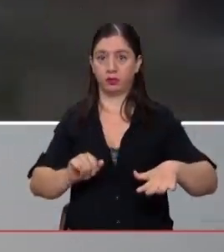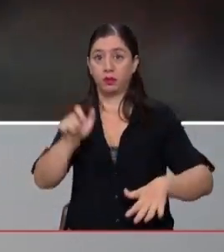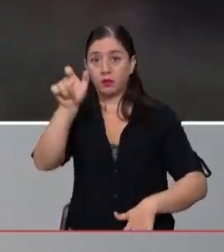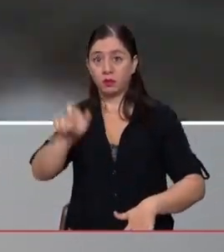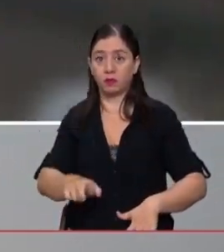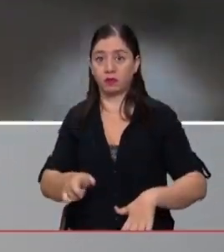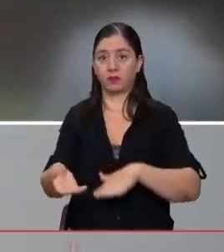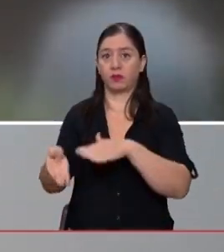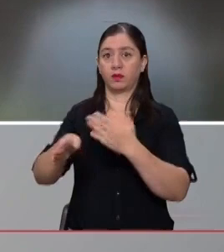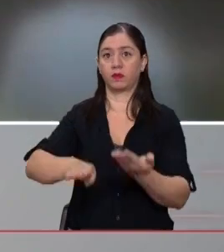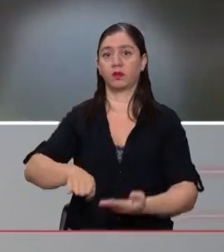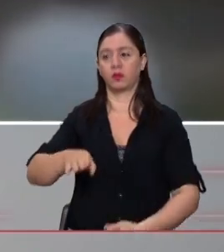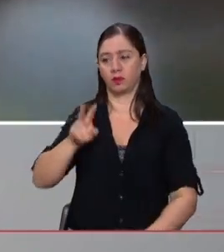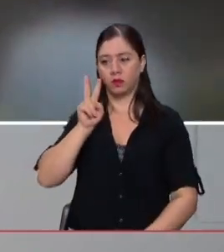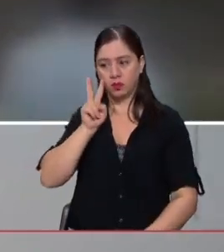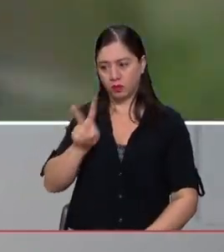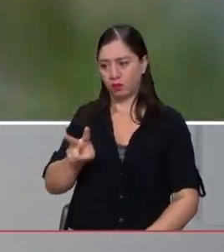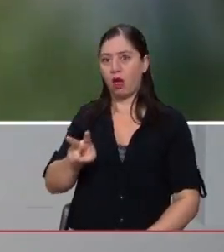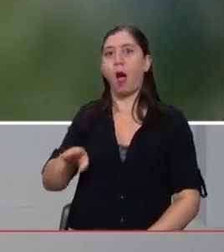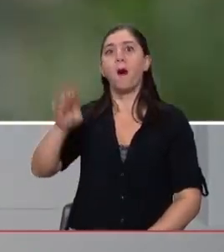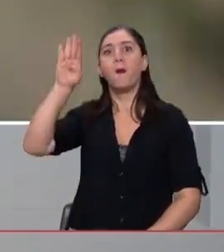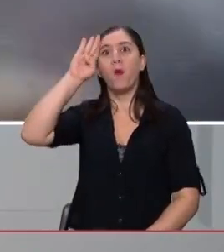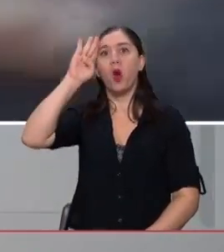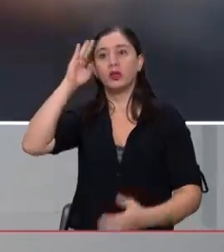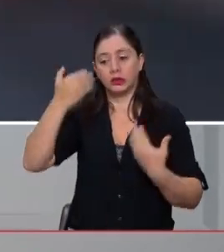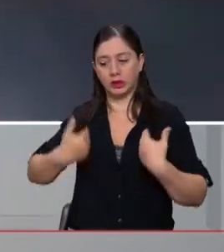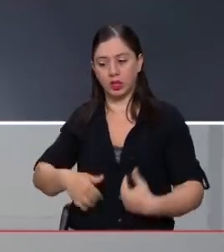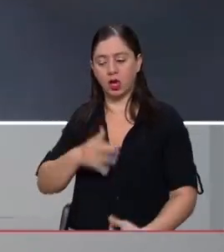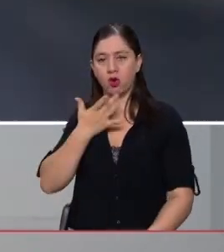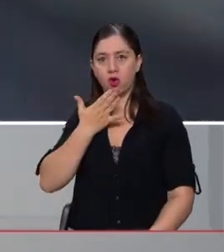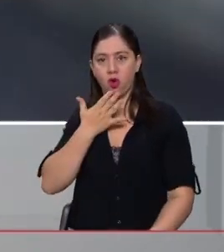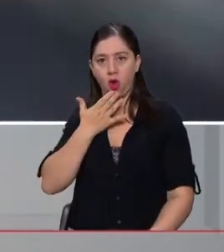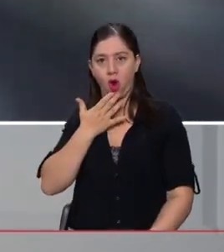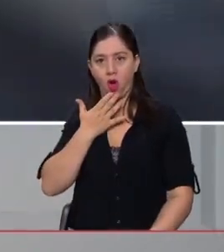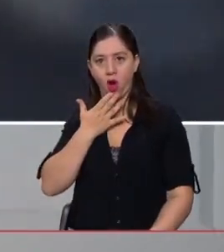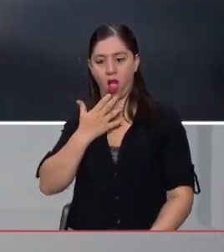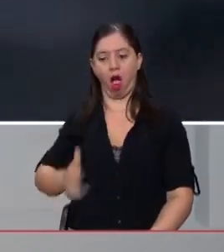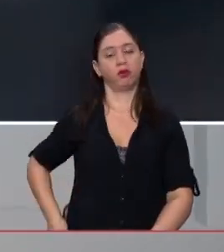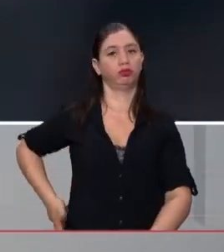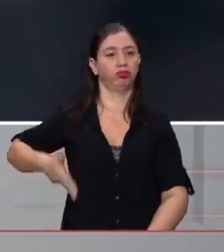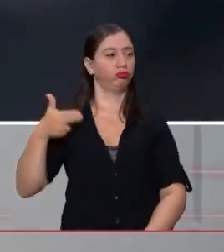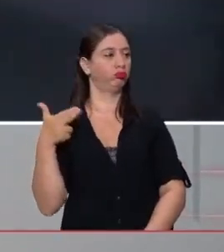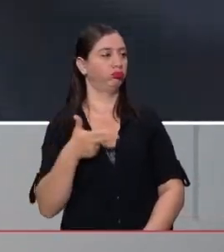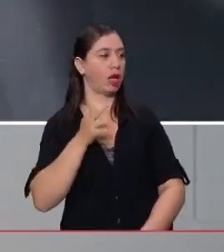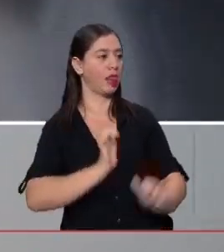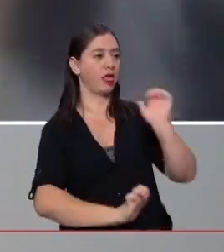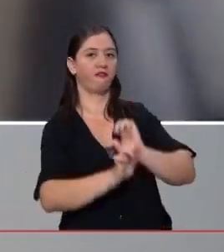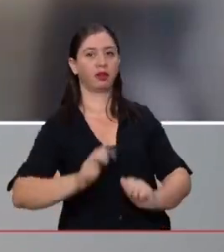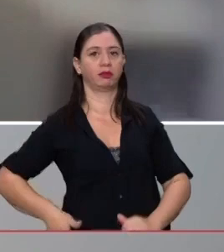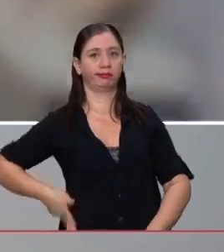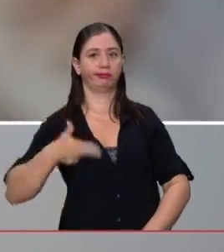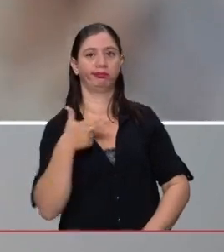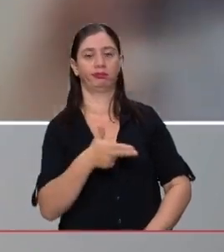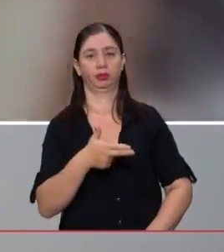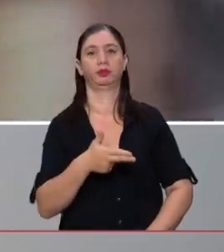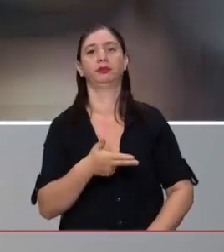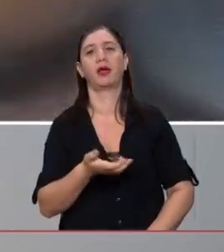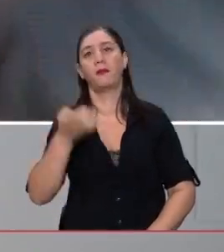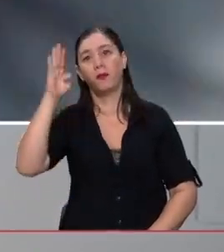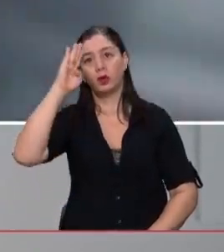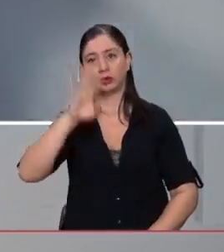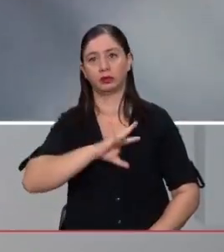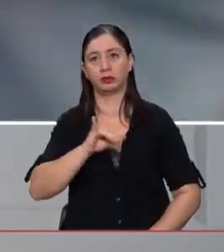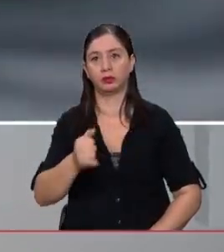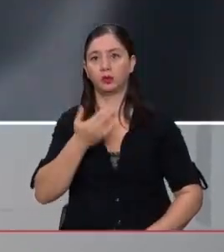víctima, Gigi, era un policía que iba de civil y que terminó esgrimiendo su arma en defensa propia, asegura el comando de la Metropolitana de Cali.